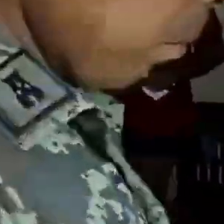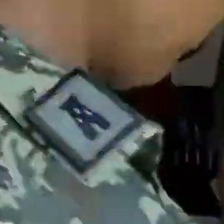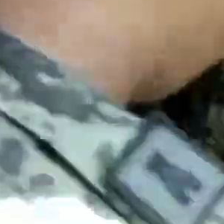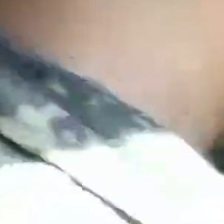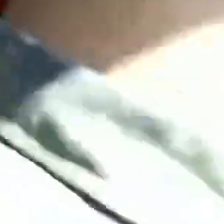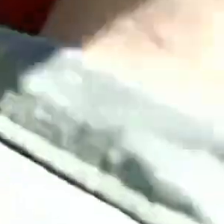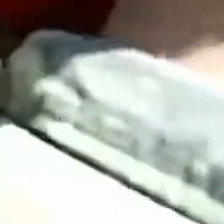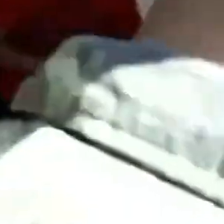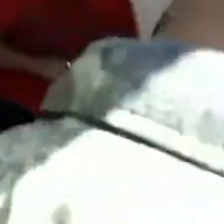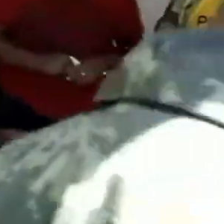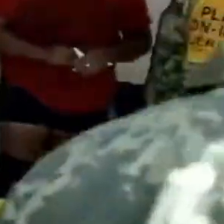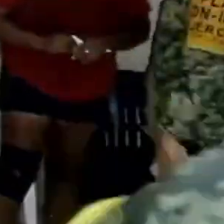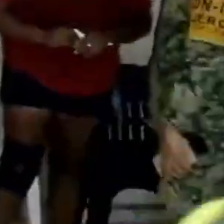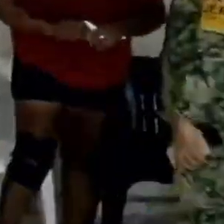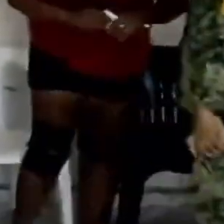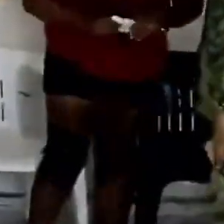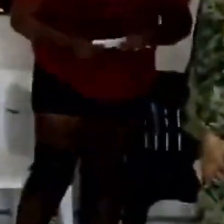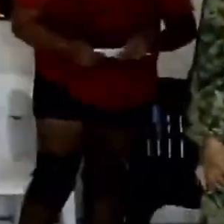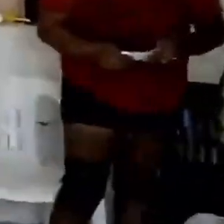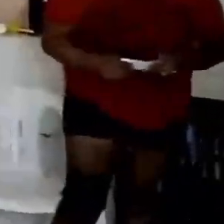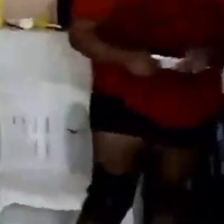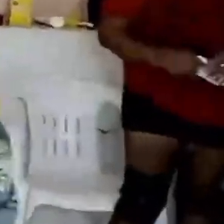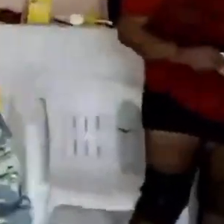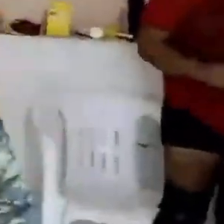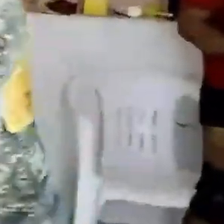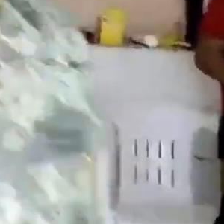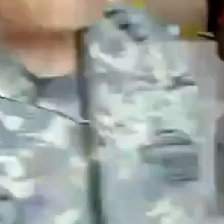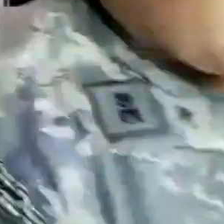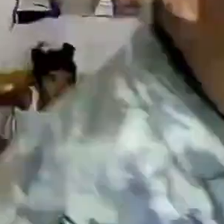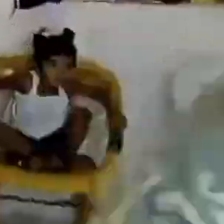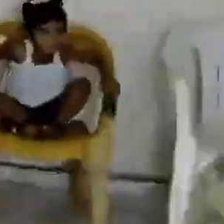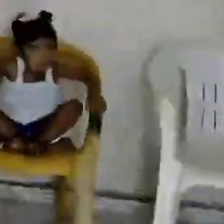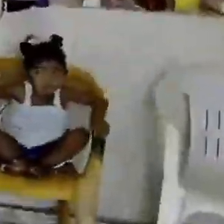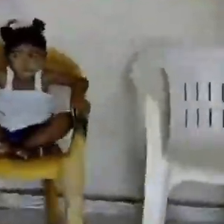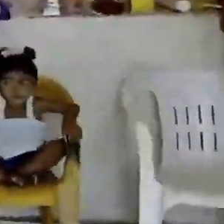Puede ser, pero es que esos también anuncian y anuncian.